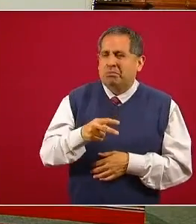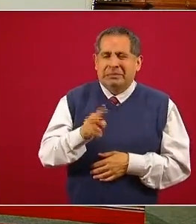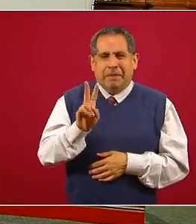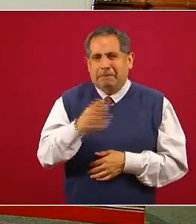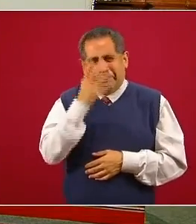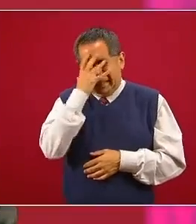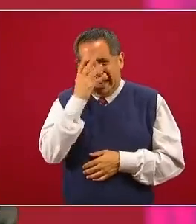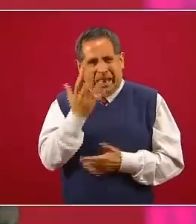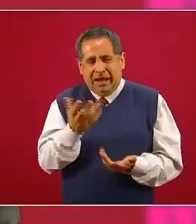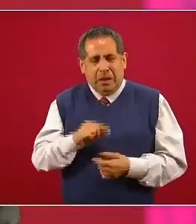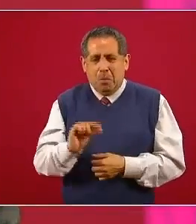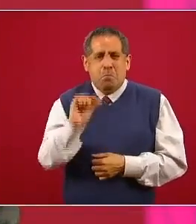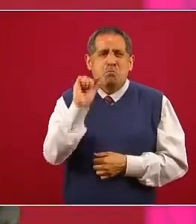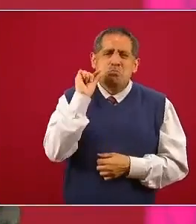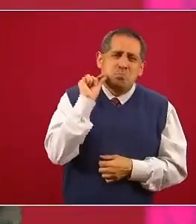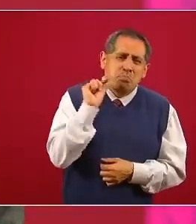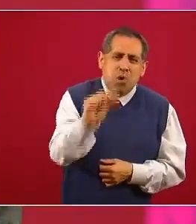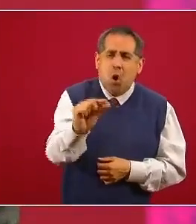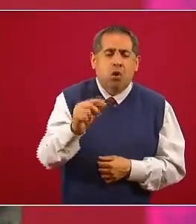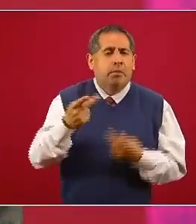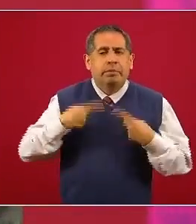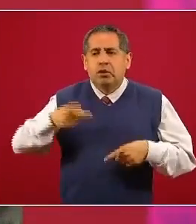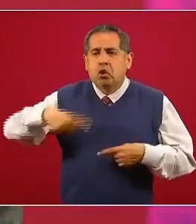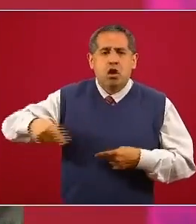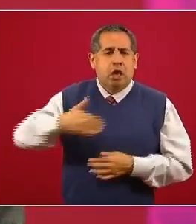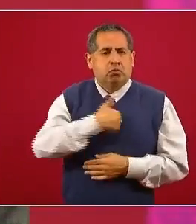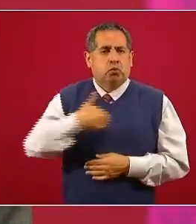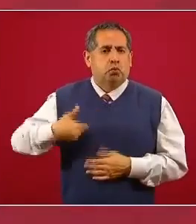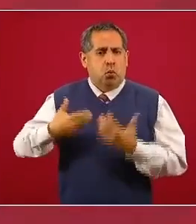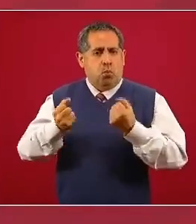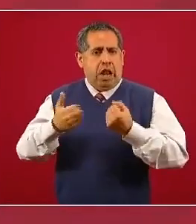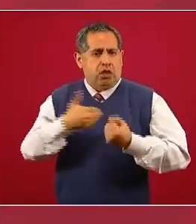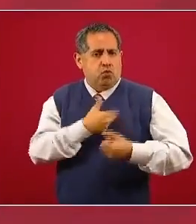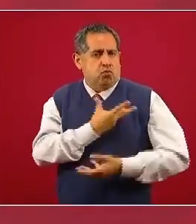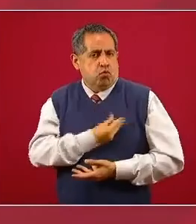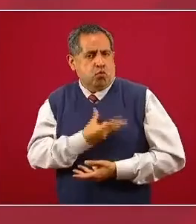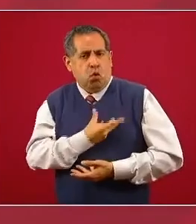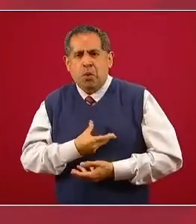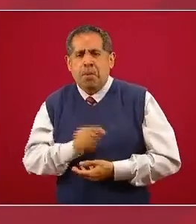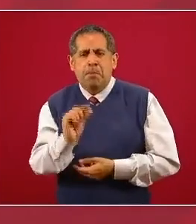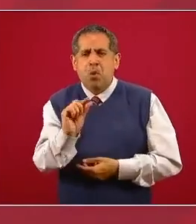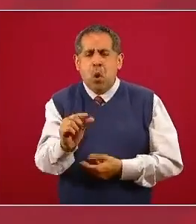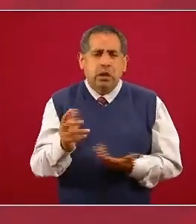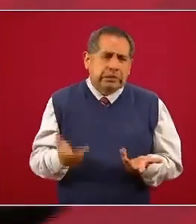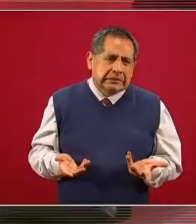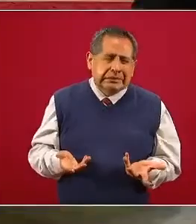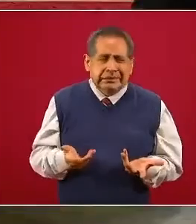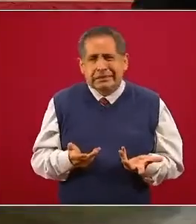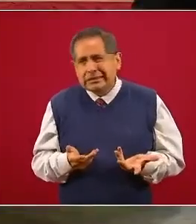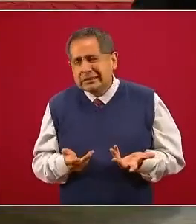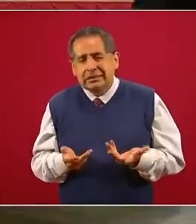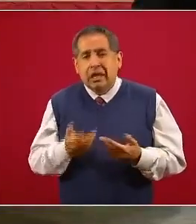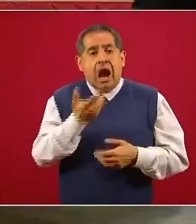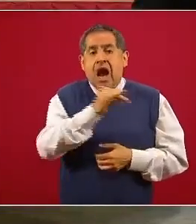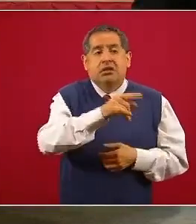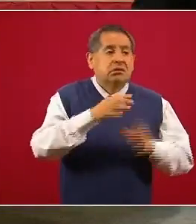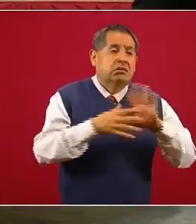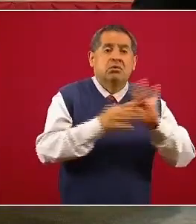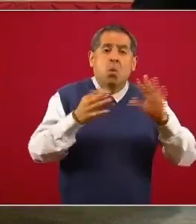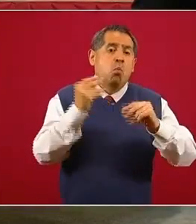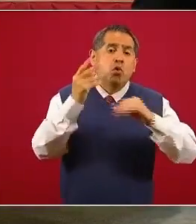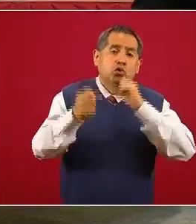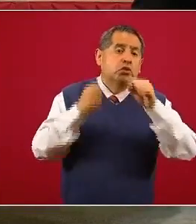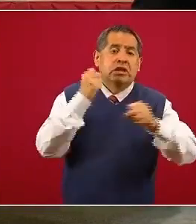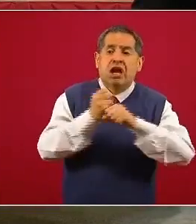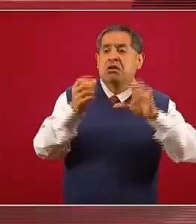bajísima prevalencia de lactancia materna, y tampoco es una decisión individual, esto es producto de muchos